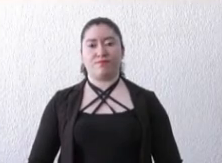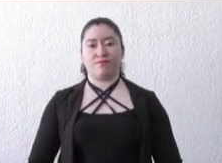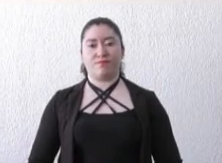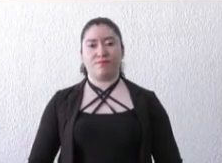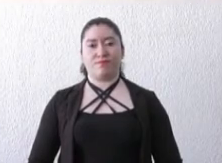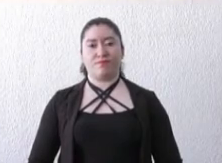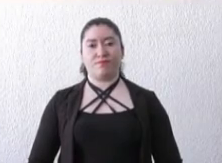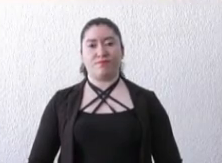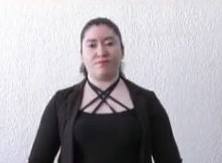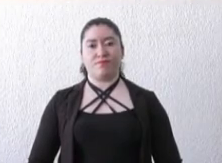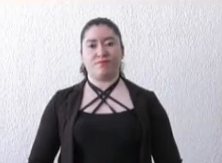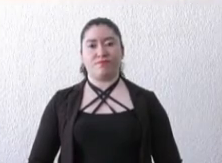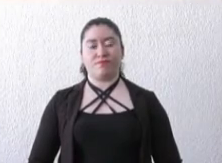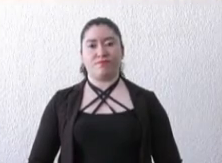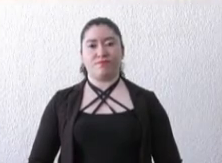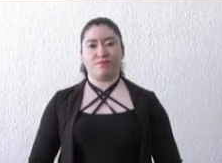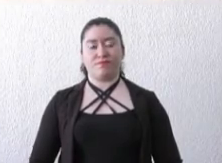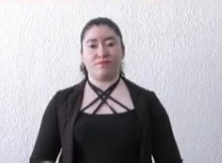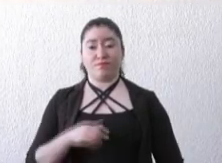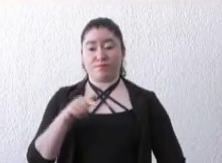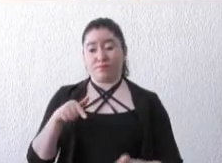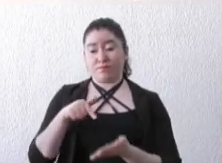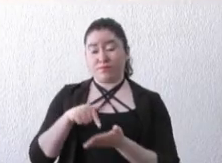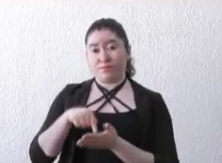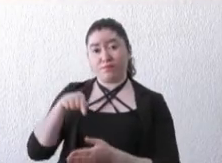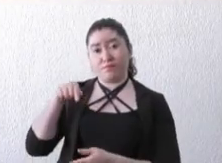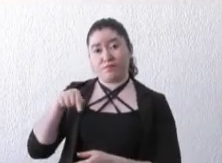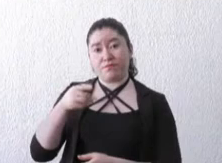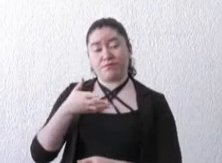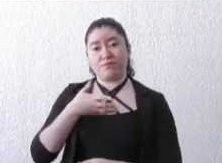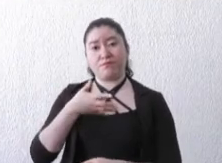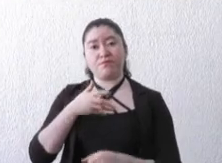Vamos por acá, si fuera Tarama. Este espacio